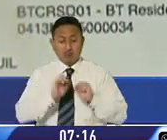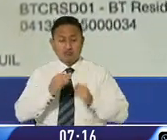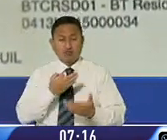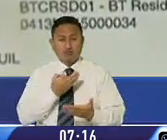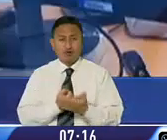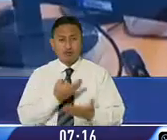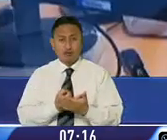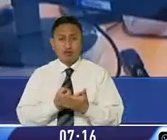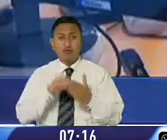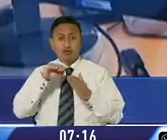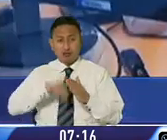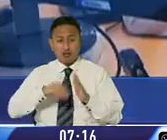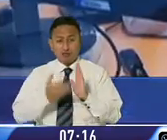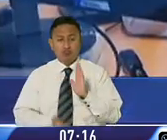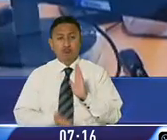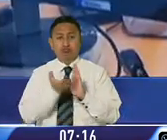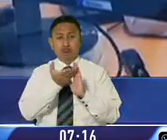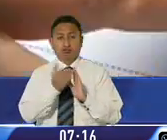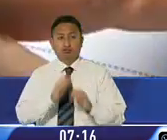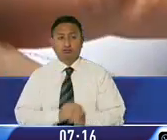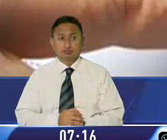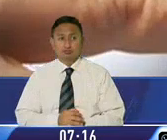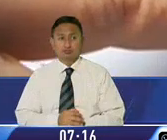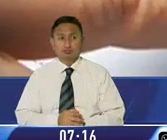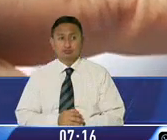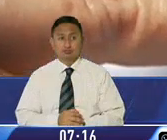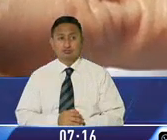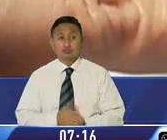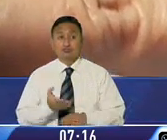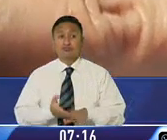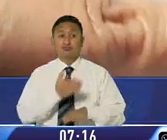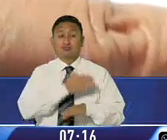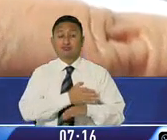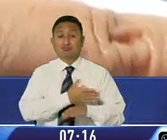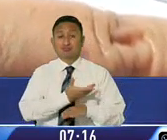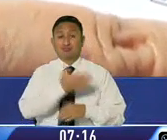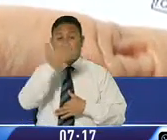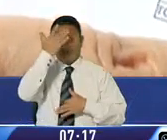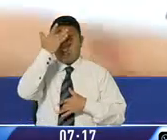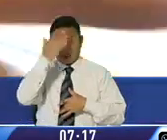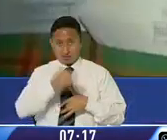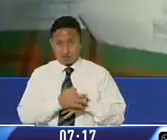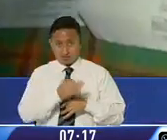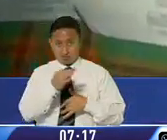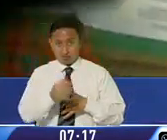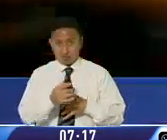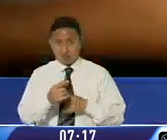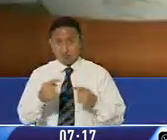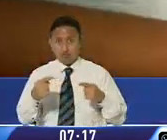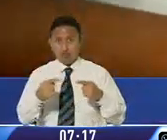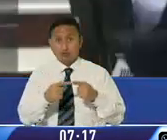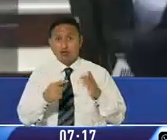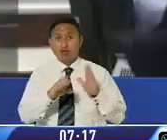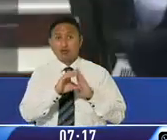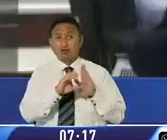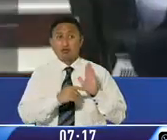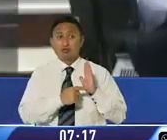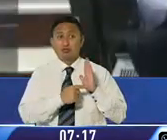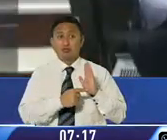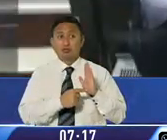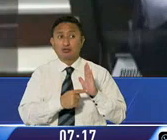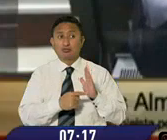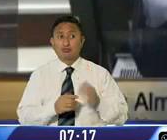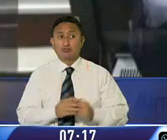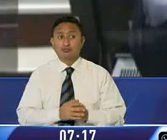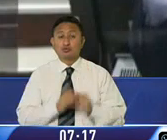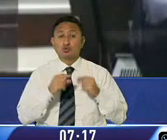facturación estimada con base a los consumos históricos durante la pandemia del COVID-19, lo que contradice a la Constitución. Y en los